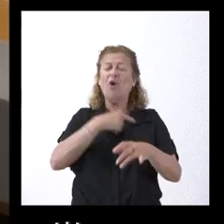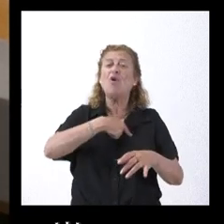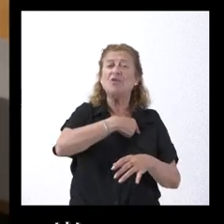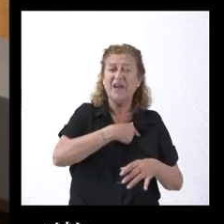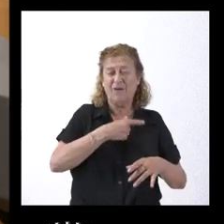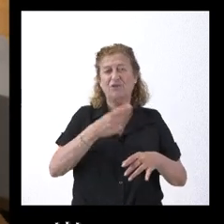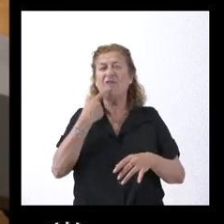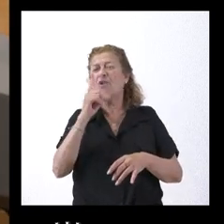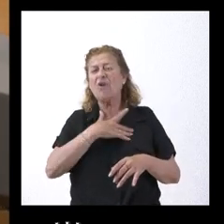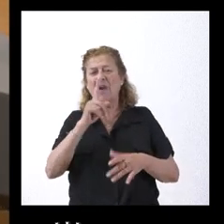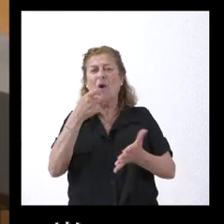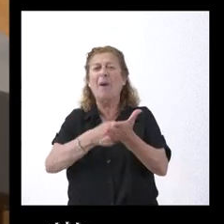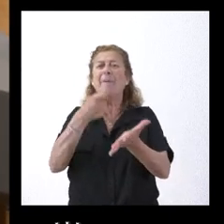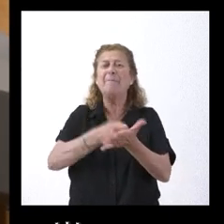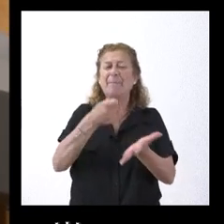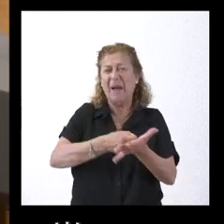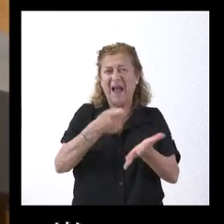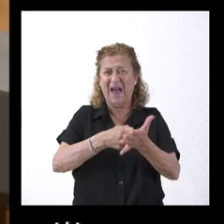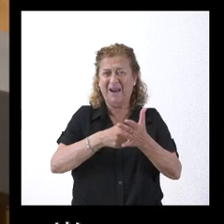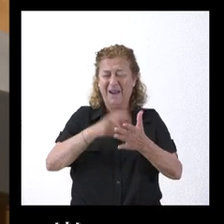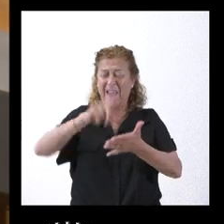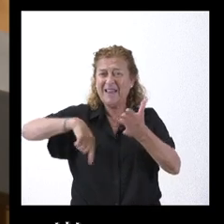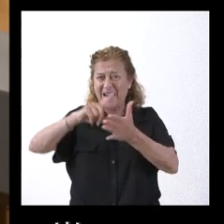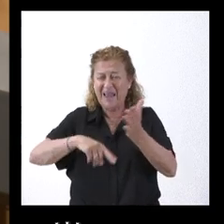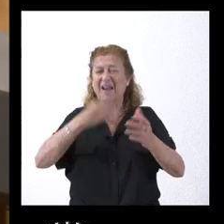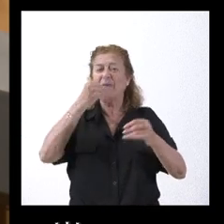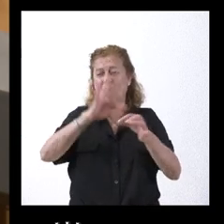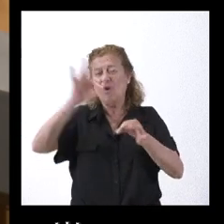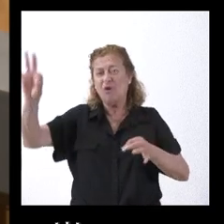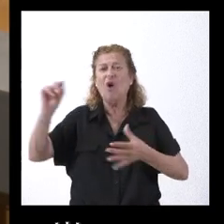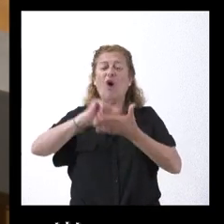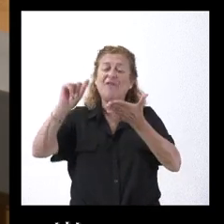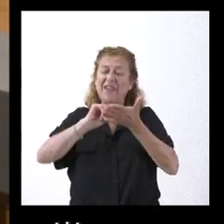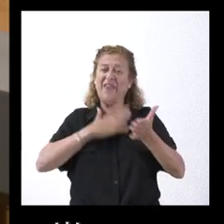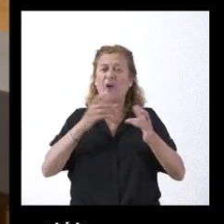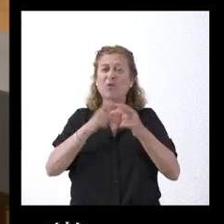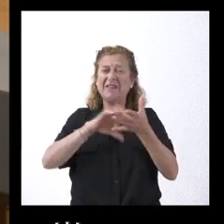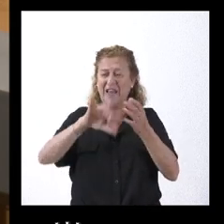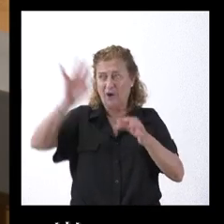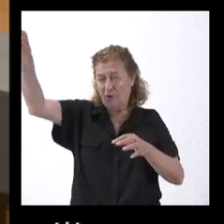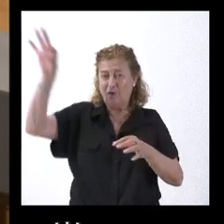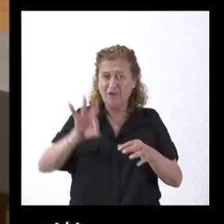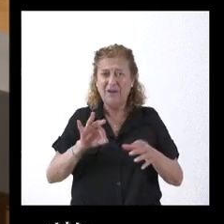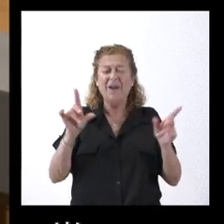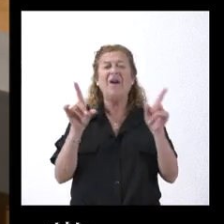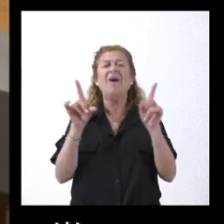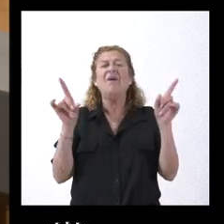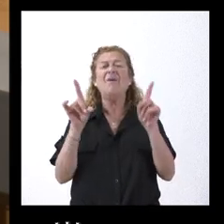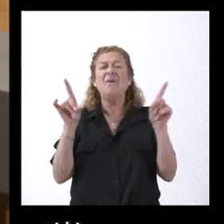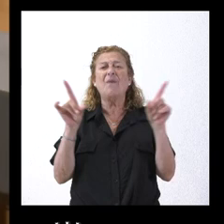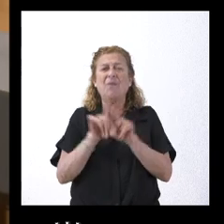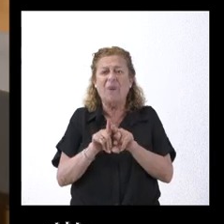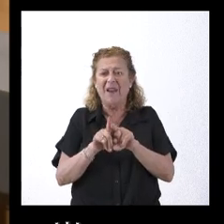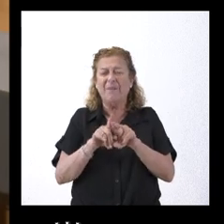ese arrendamiento y que se instalaran en unas oficinas de la Junta, era como medida de austeridad,